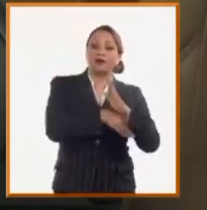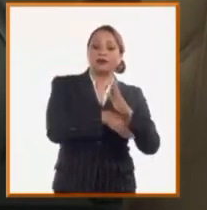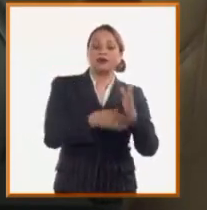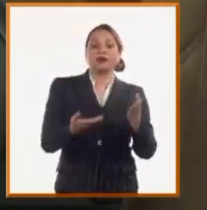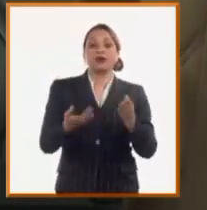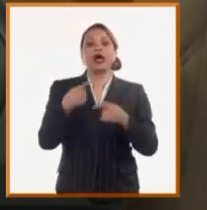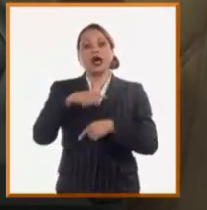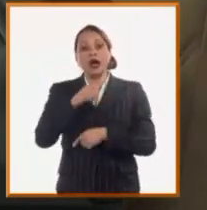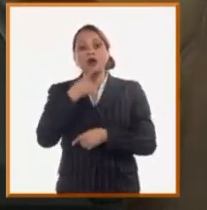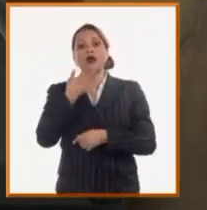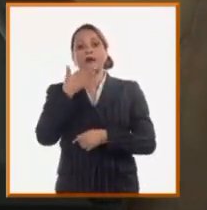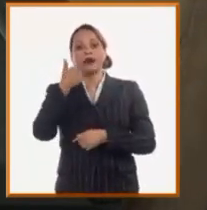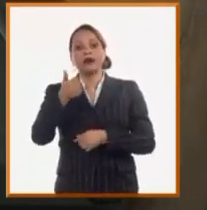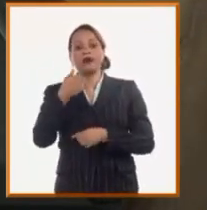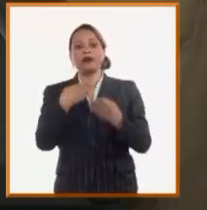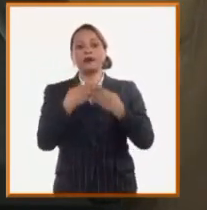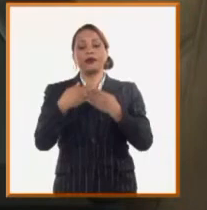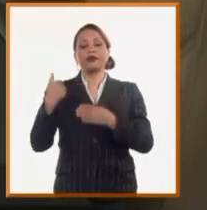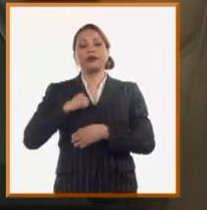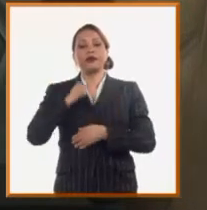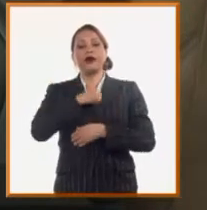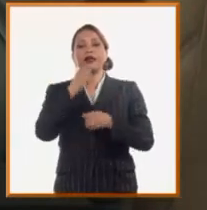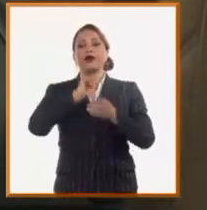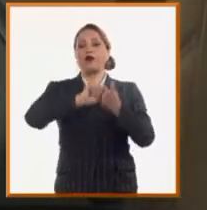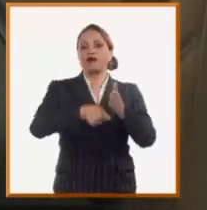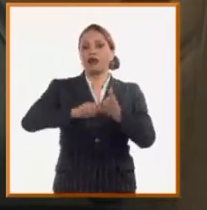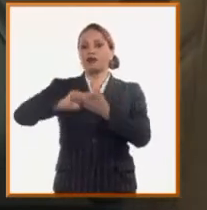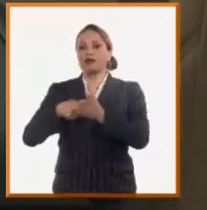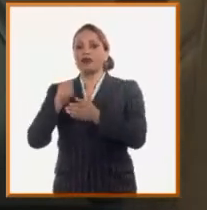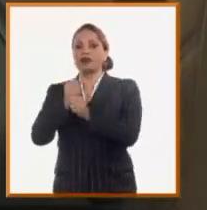tiene restricciones por todas estas cosas que hemos hablado?